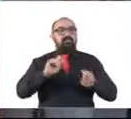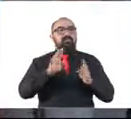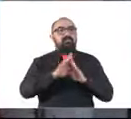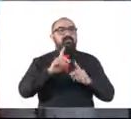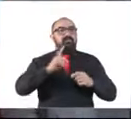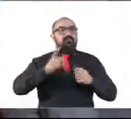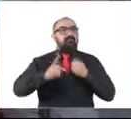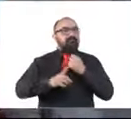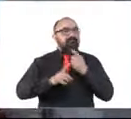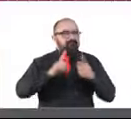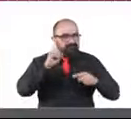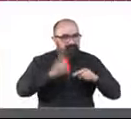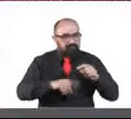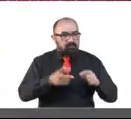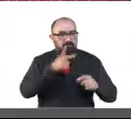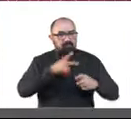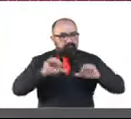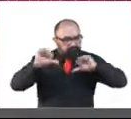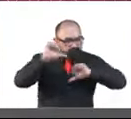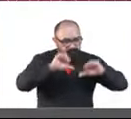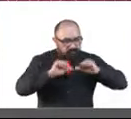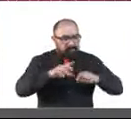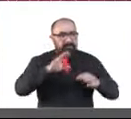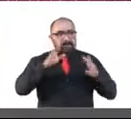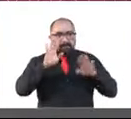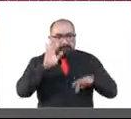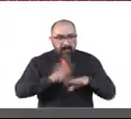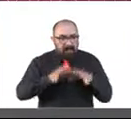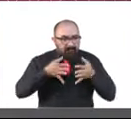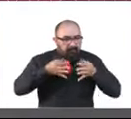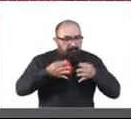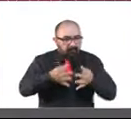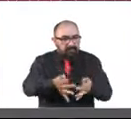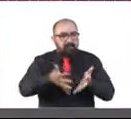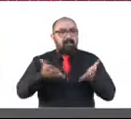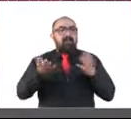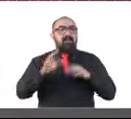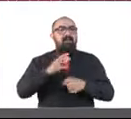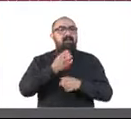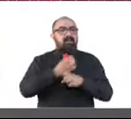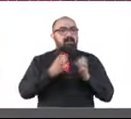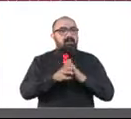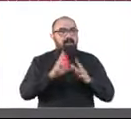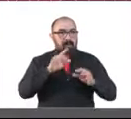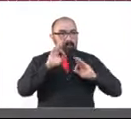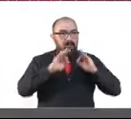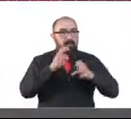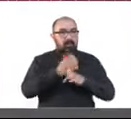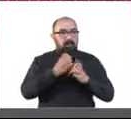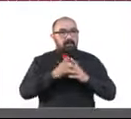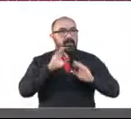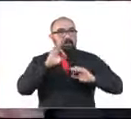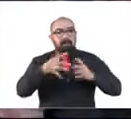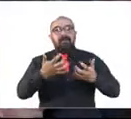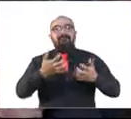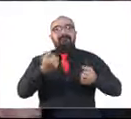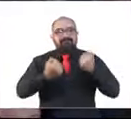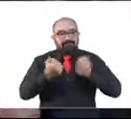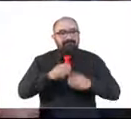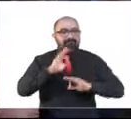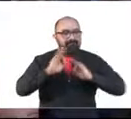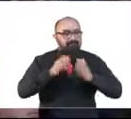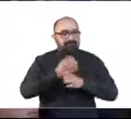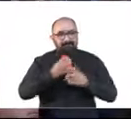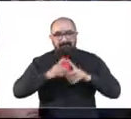los combustibles. Con el mejoramiento de los combustibles se pudieron mejorar las emisiones de los autos y así. En la